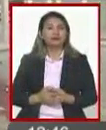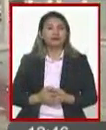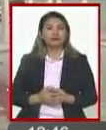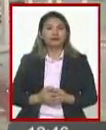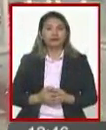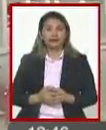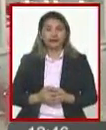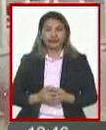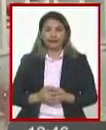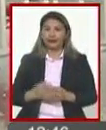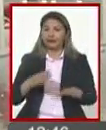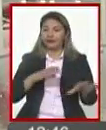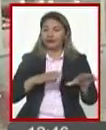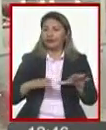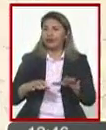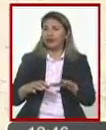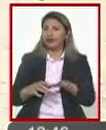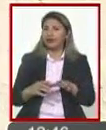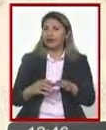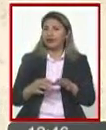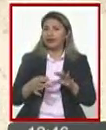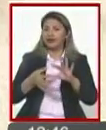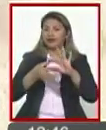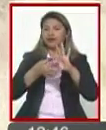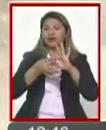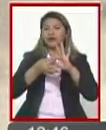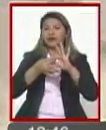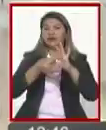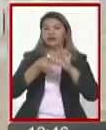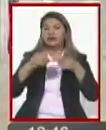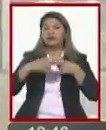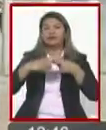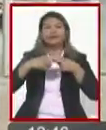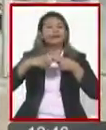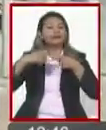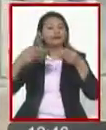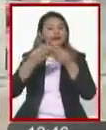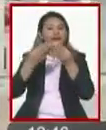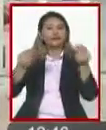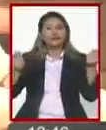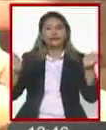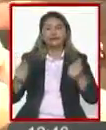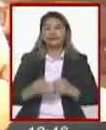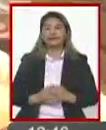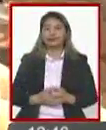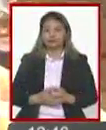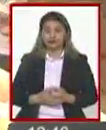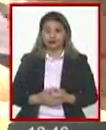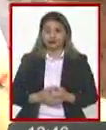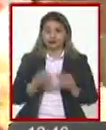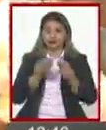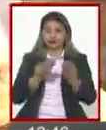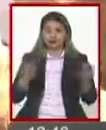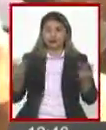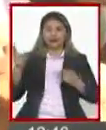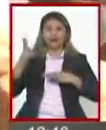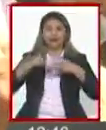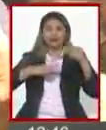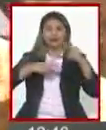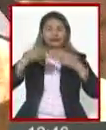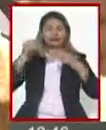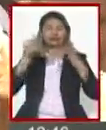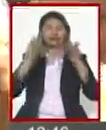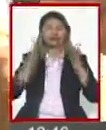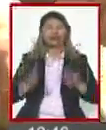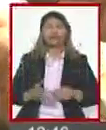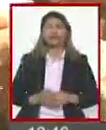se habría producido un hecho, se habrían soltado los cables de este guinche con el que subían material de construcción.